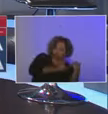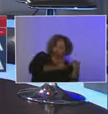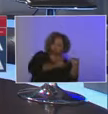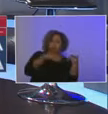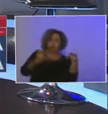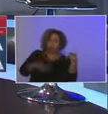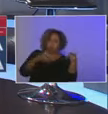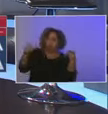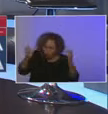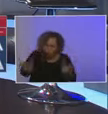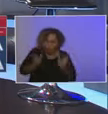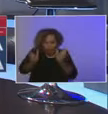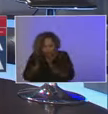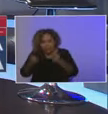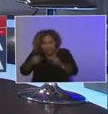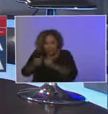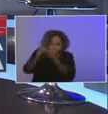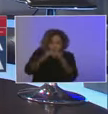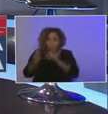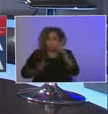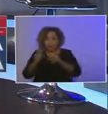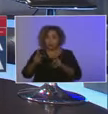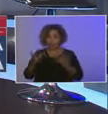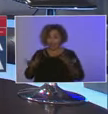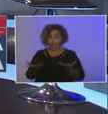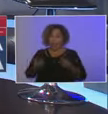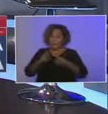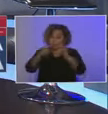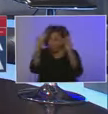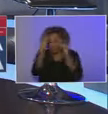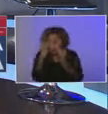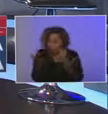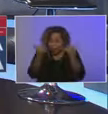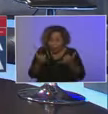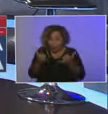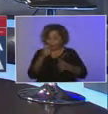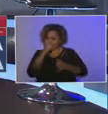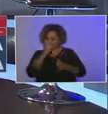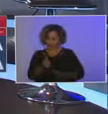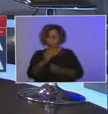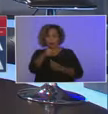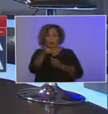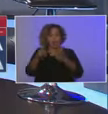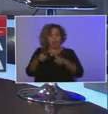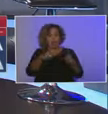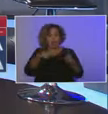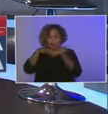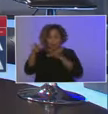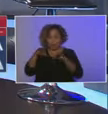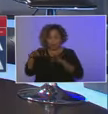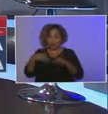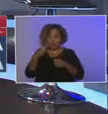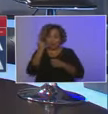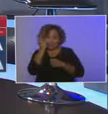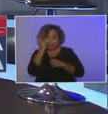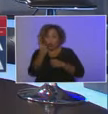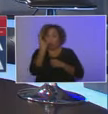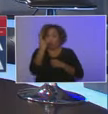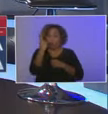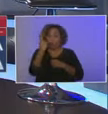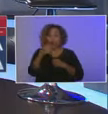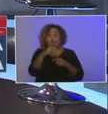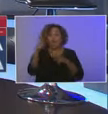de la responsabilidad de la reconstrucción del país. Sin embargo, hoy, fíjense qué interesante, coincide todo esto que le estoy presentando con una